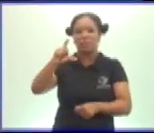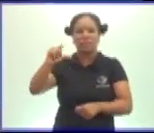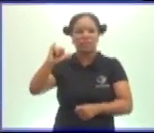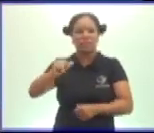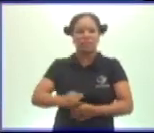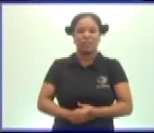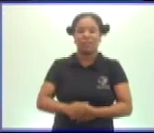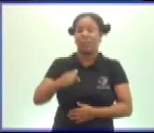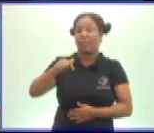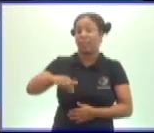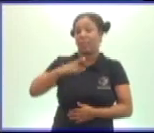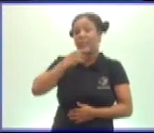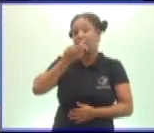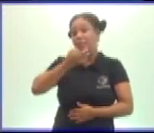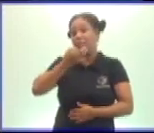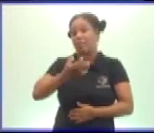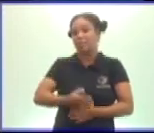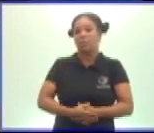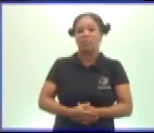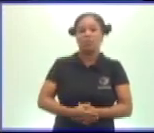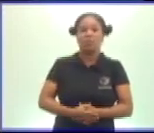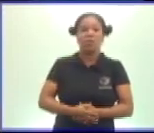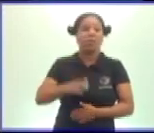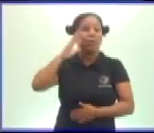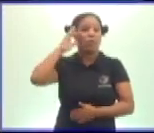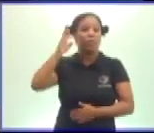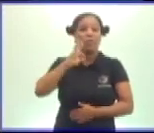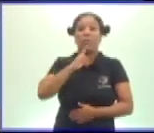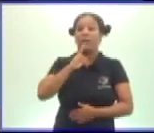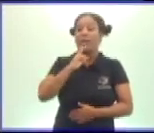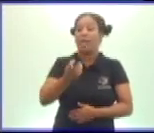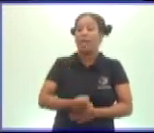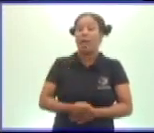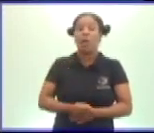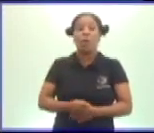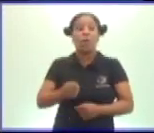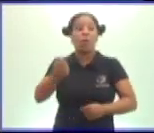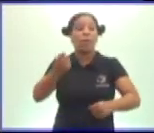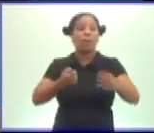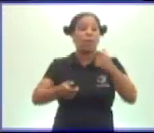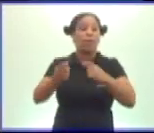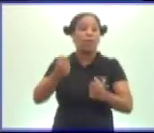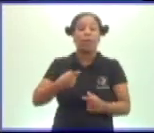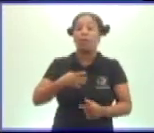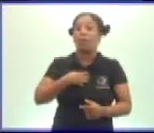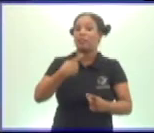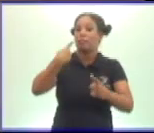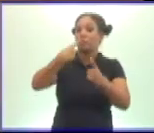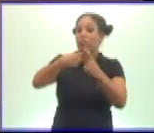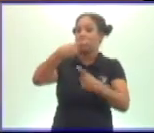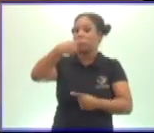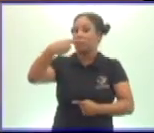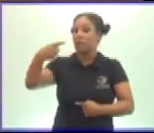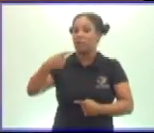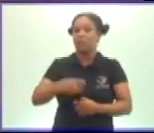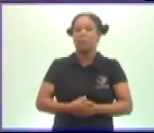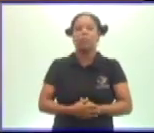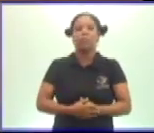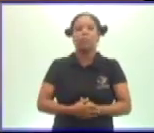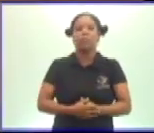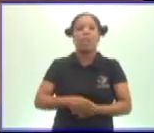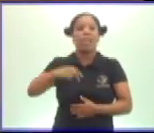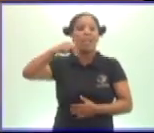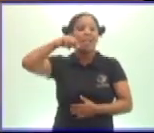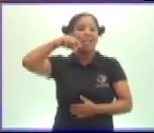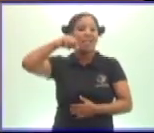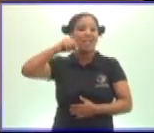Aquí está la razón. Recordemos que el agua es una molécula polar con una parte positiva y otra negativa. La sal es